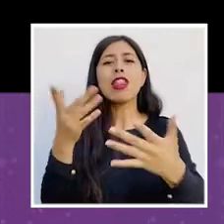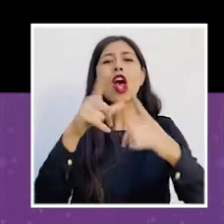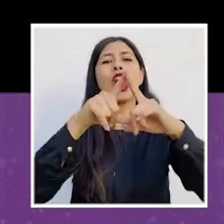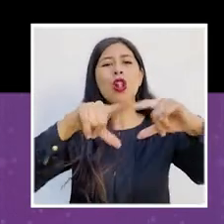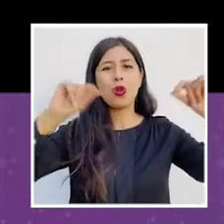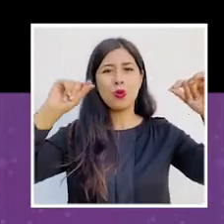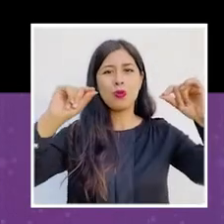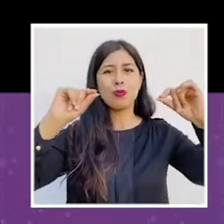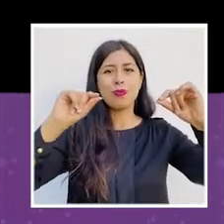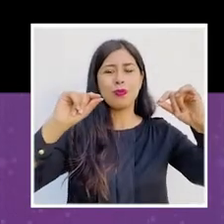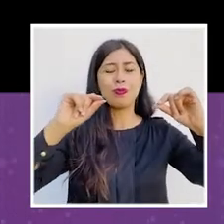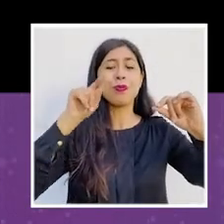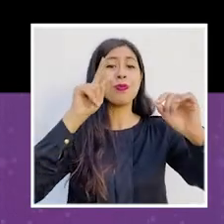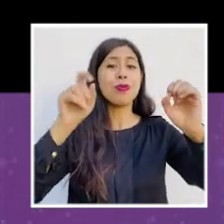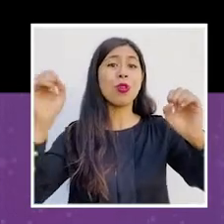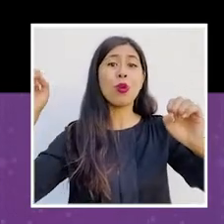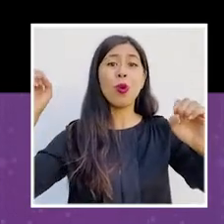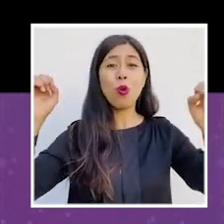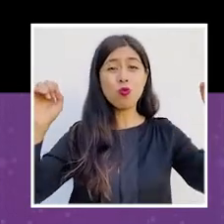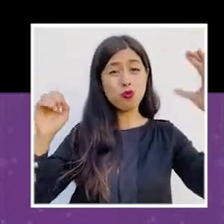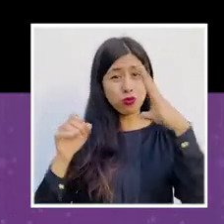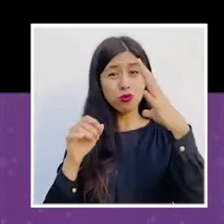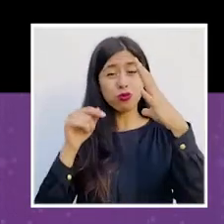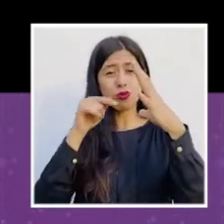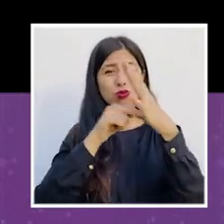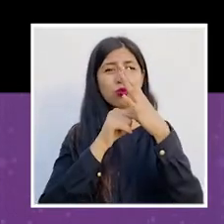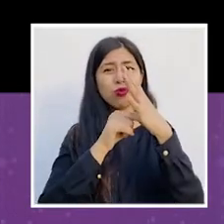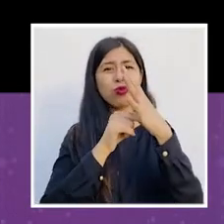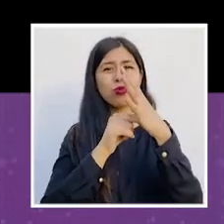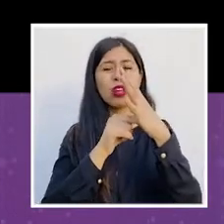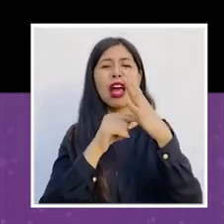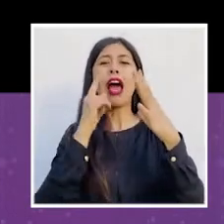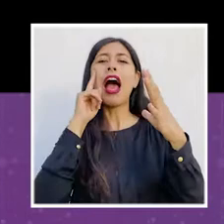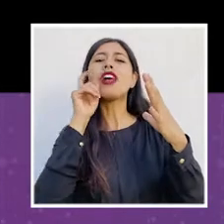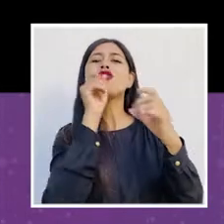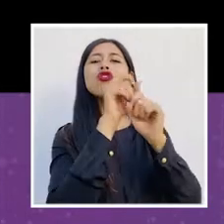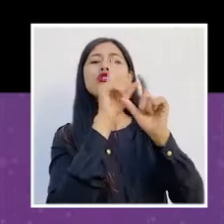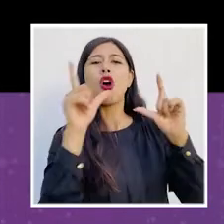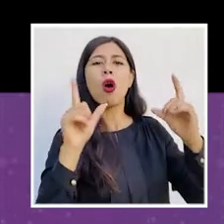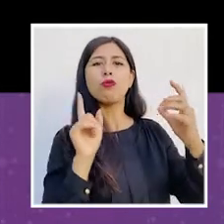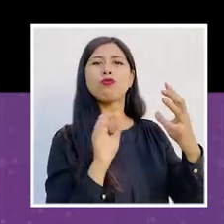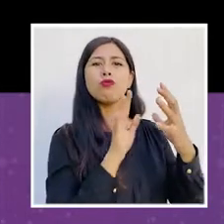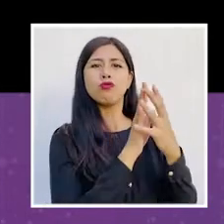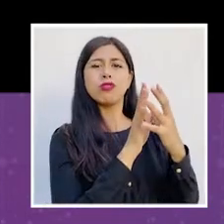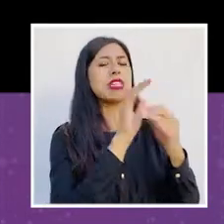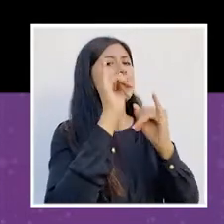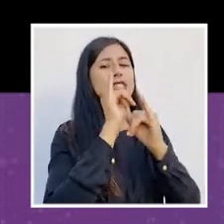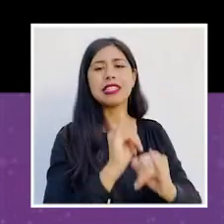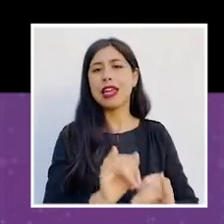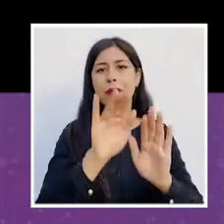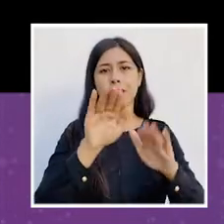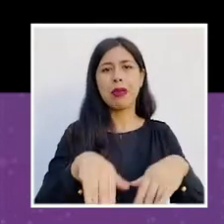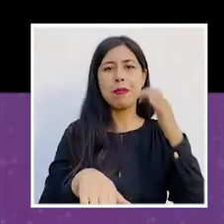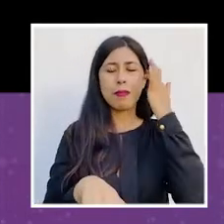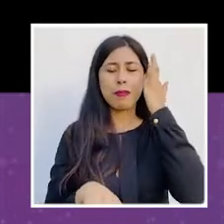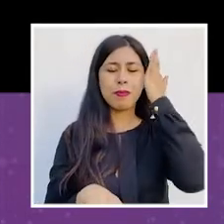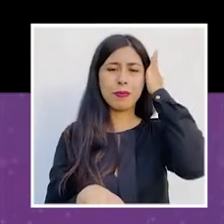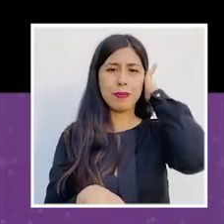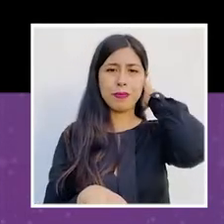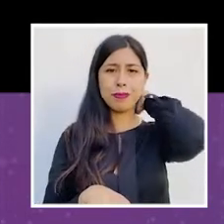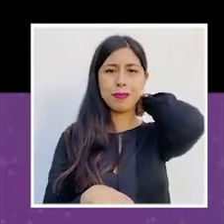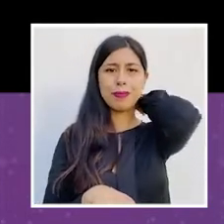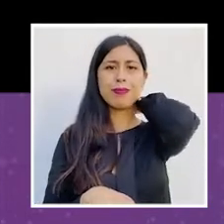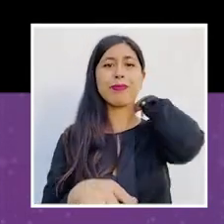la cara iluminada de la luna es aquella que mira hacia el sol. Siempre es así.